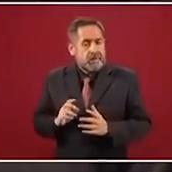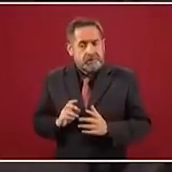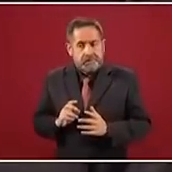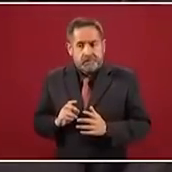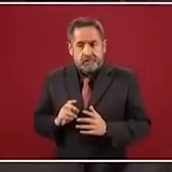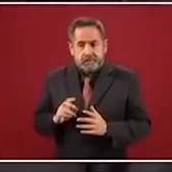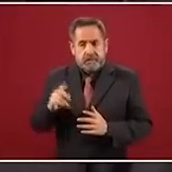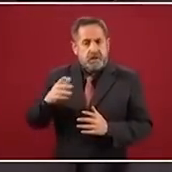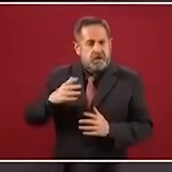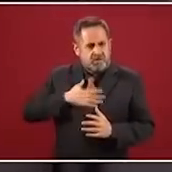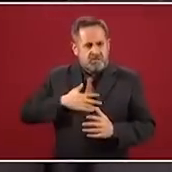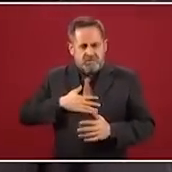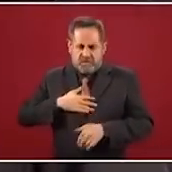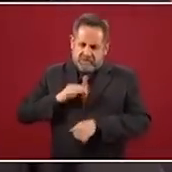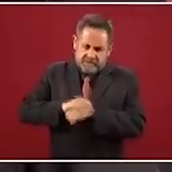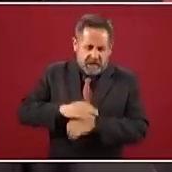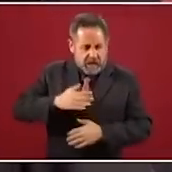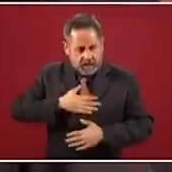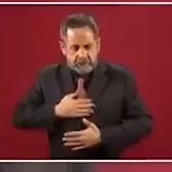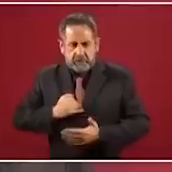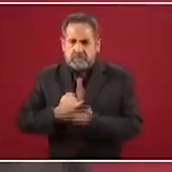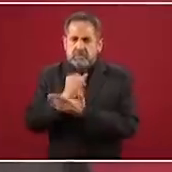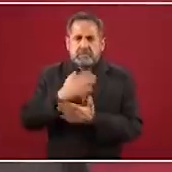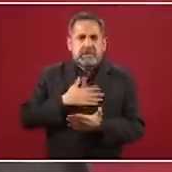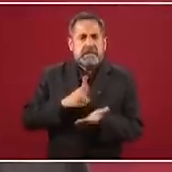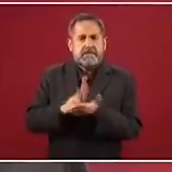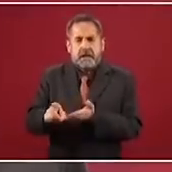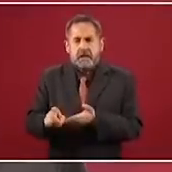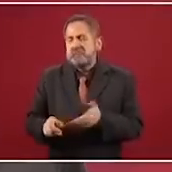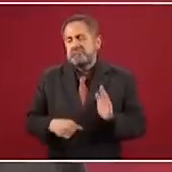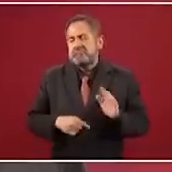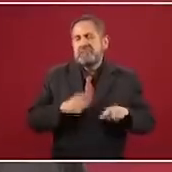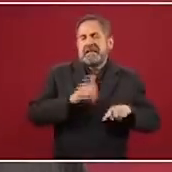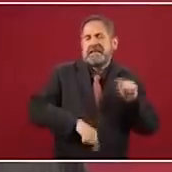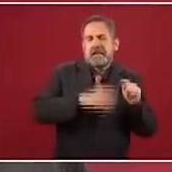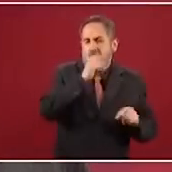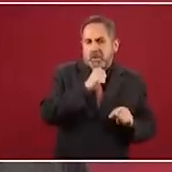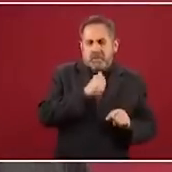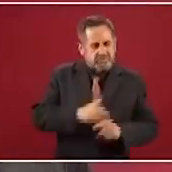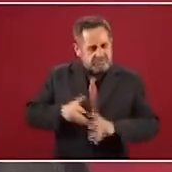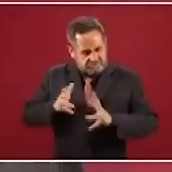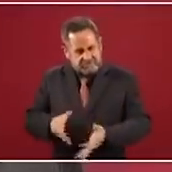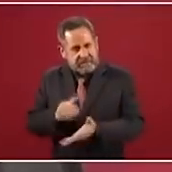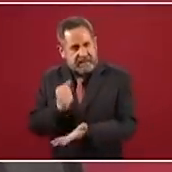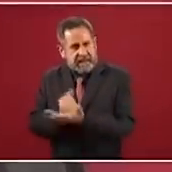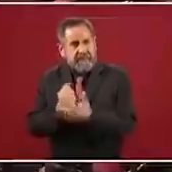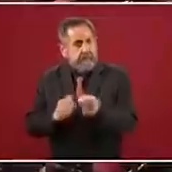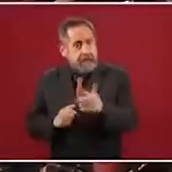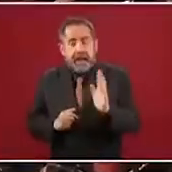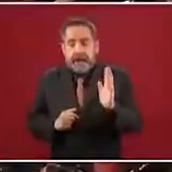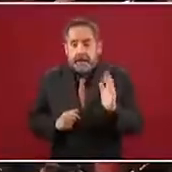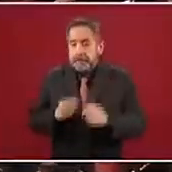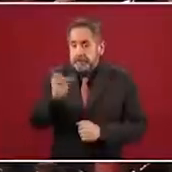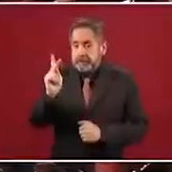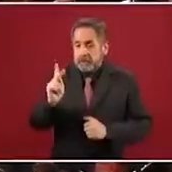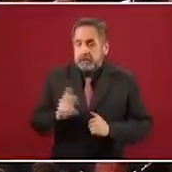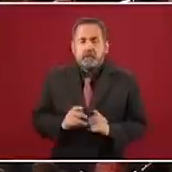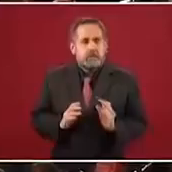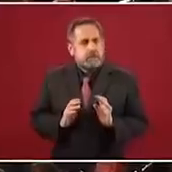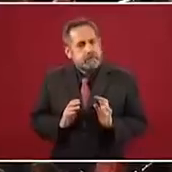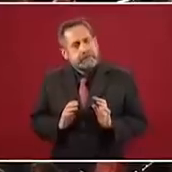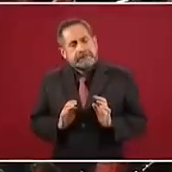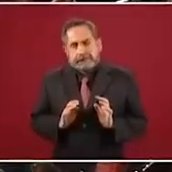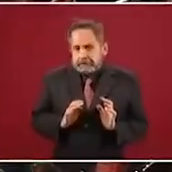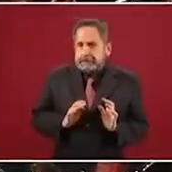a hacer valer sus derechos, no van a poder. Pero no estaría